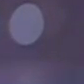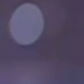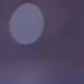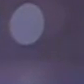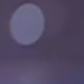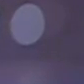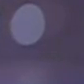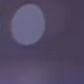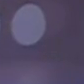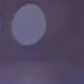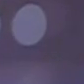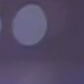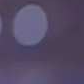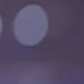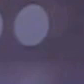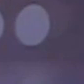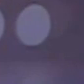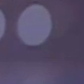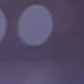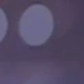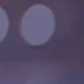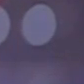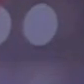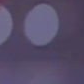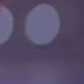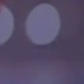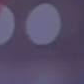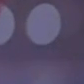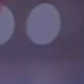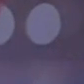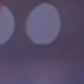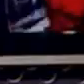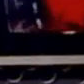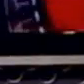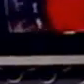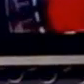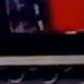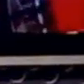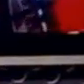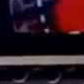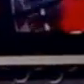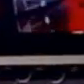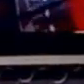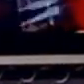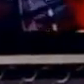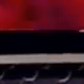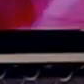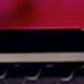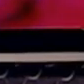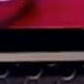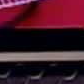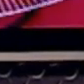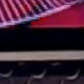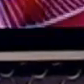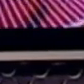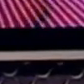van a dar el derecho a la palabra hasta que no reconozcan a Nicolás Maduro. ¿Y ha podido hablar sobre el Congreso colombiano? ¿Va a tocar traerlos para acá? Y seguramente no va